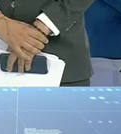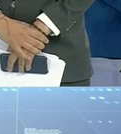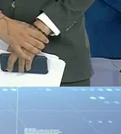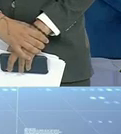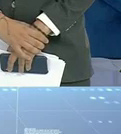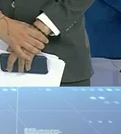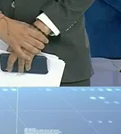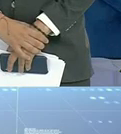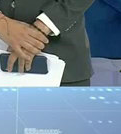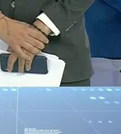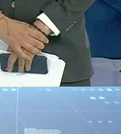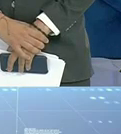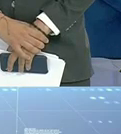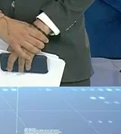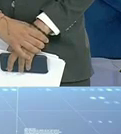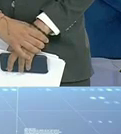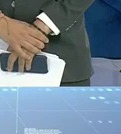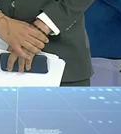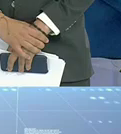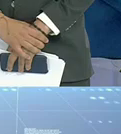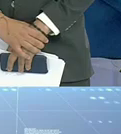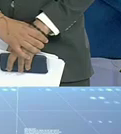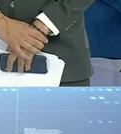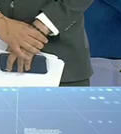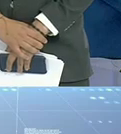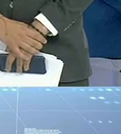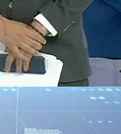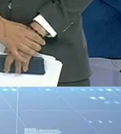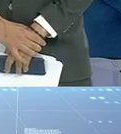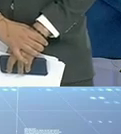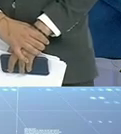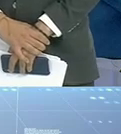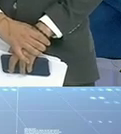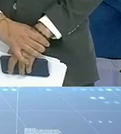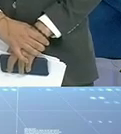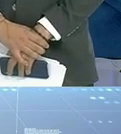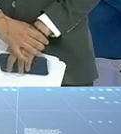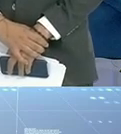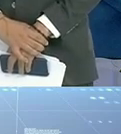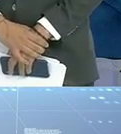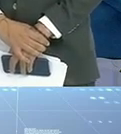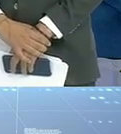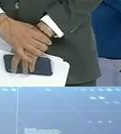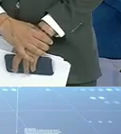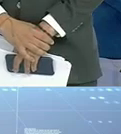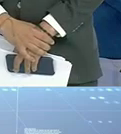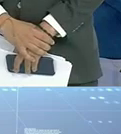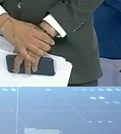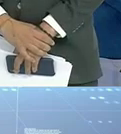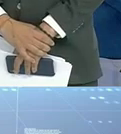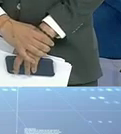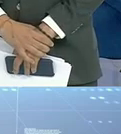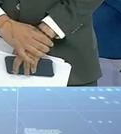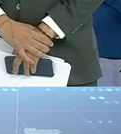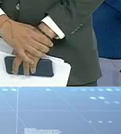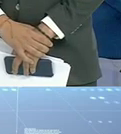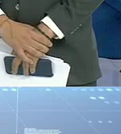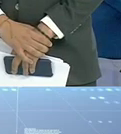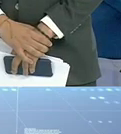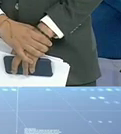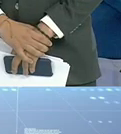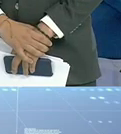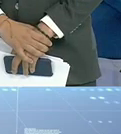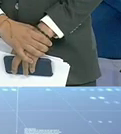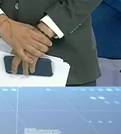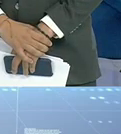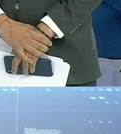estamos, mi querido José Luis, con la Copa Alberto Spencer en Guayaquil, del Club Amarillo. Oiga, ¿se va